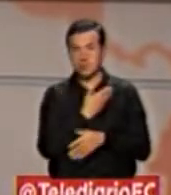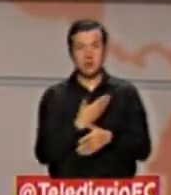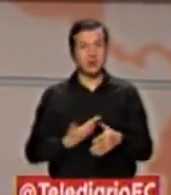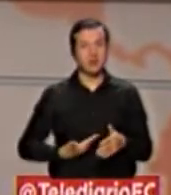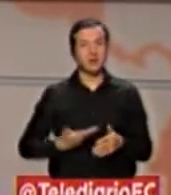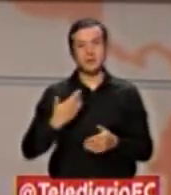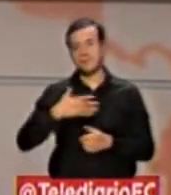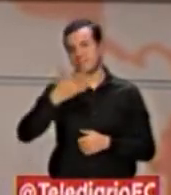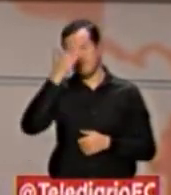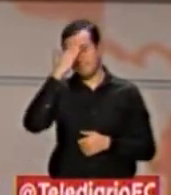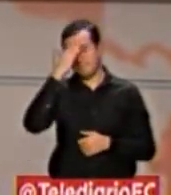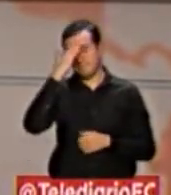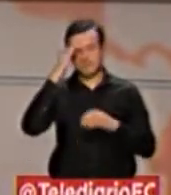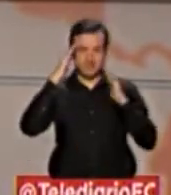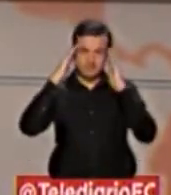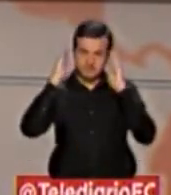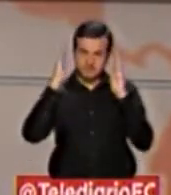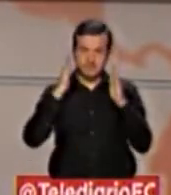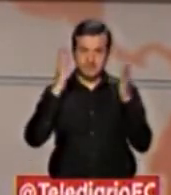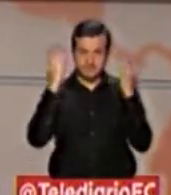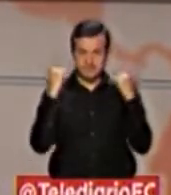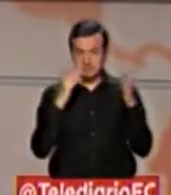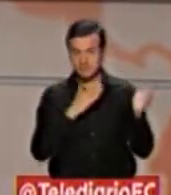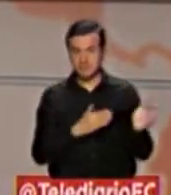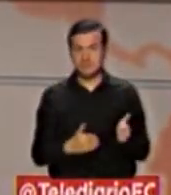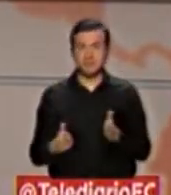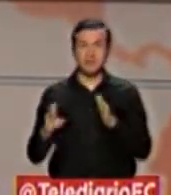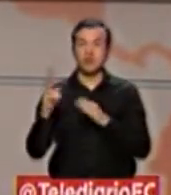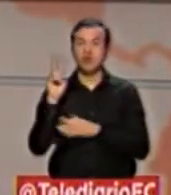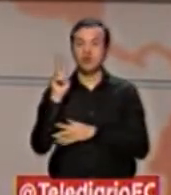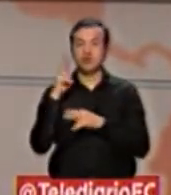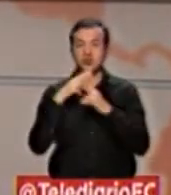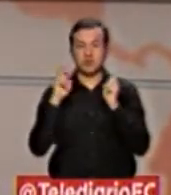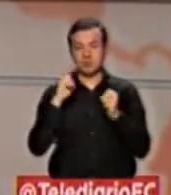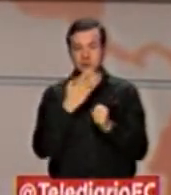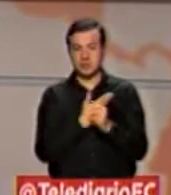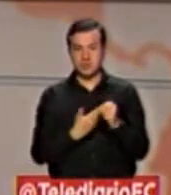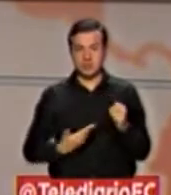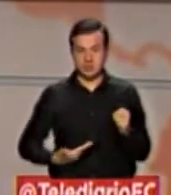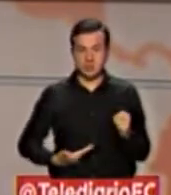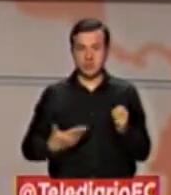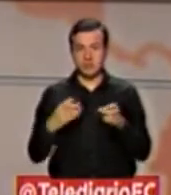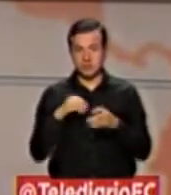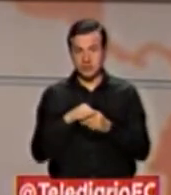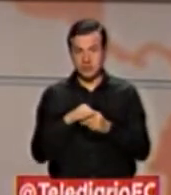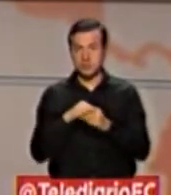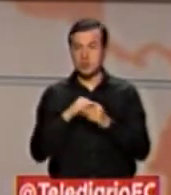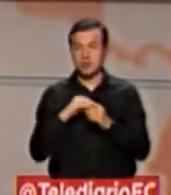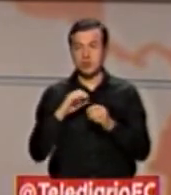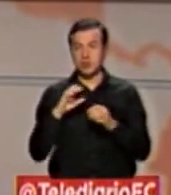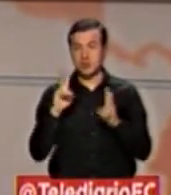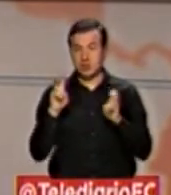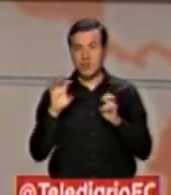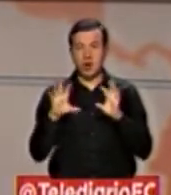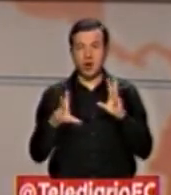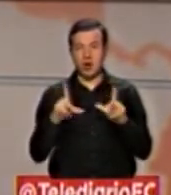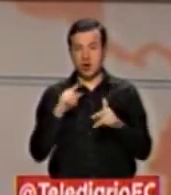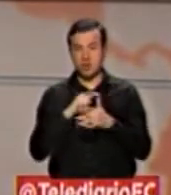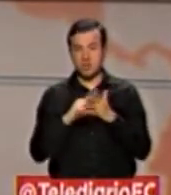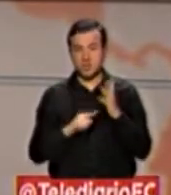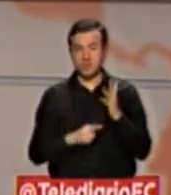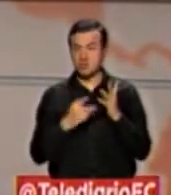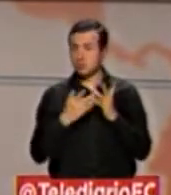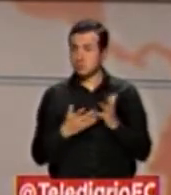supo escuchar, luego de dos ex vicepresidentes envueltos y embarrados en escándalos de corrupción, de